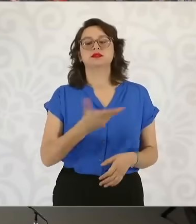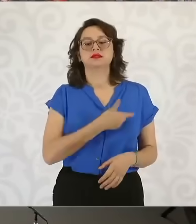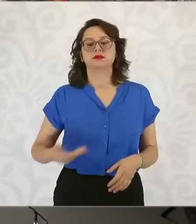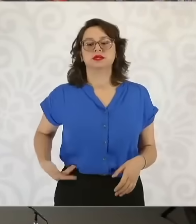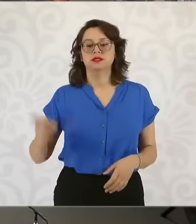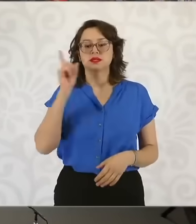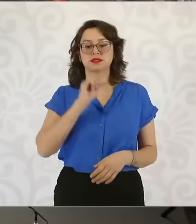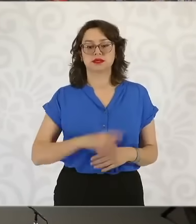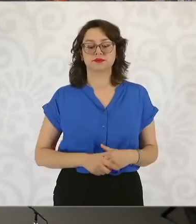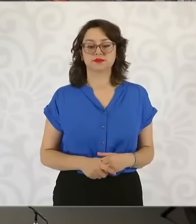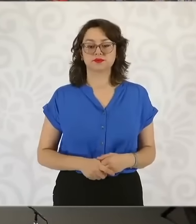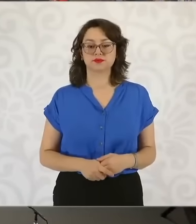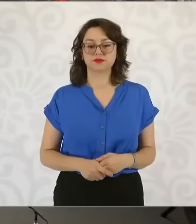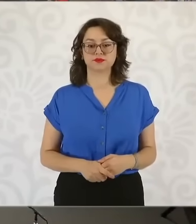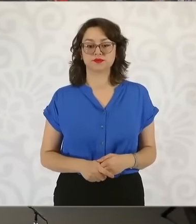Acá.